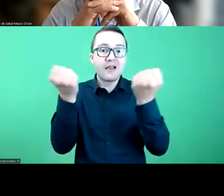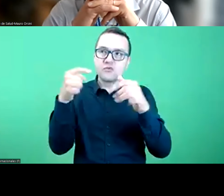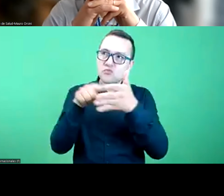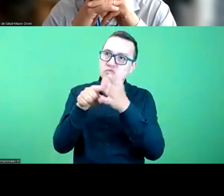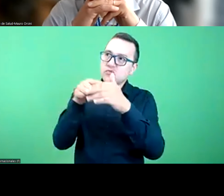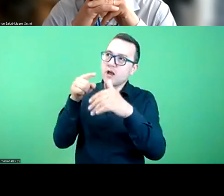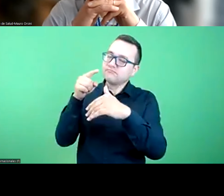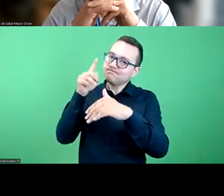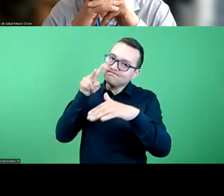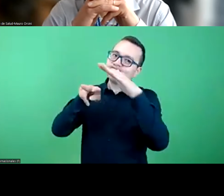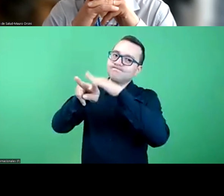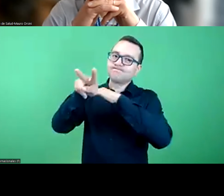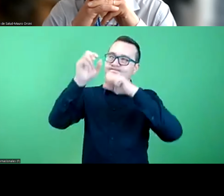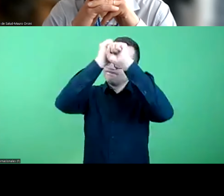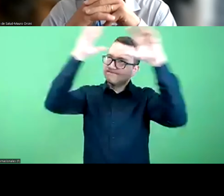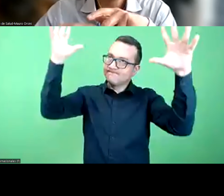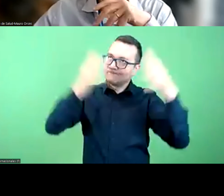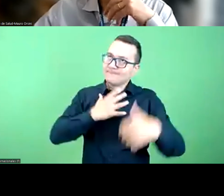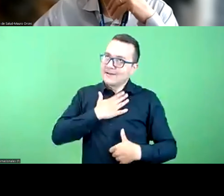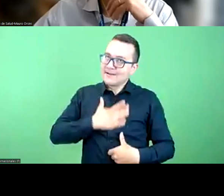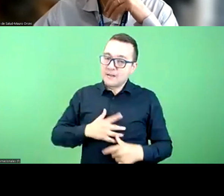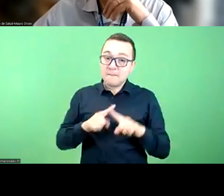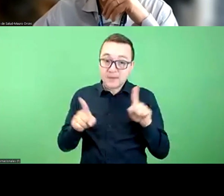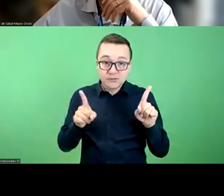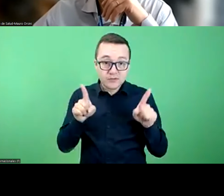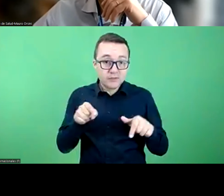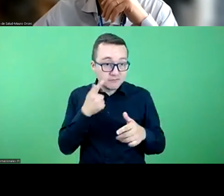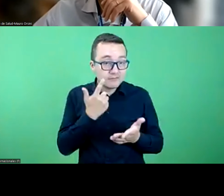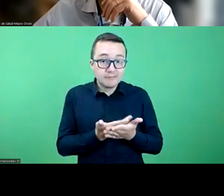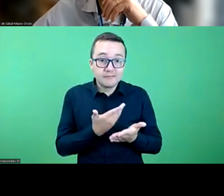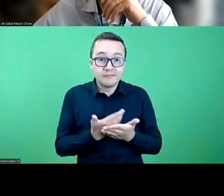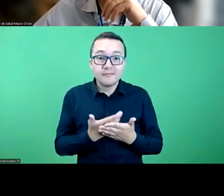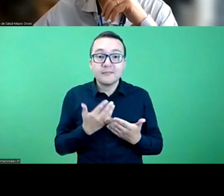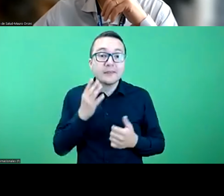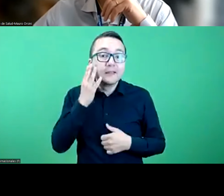pero aterrizada también en experiencias concretas, en oportunidades.